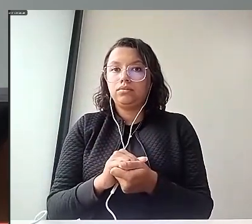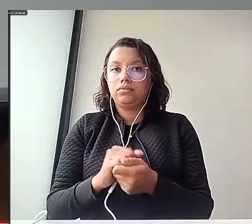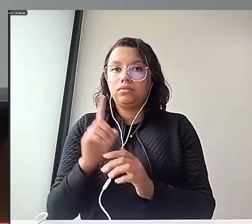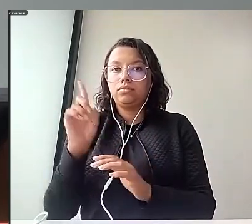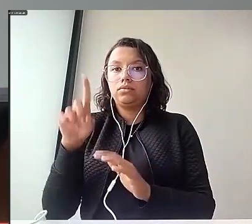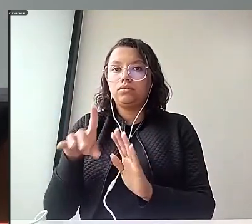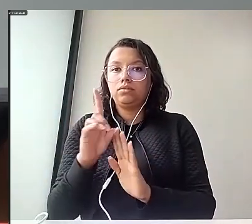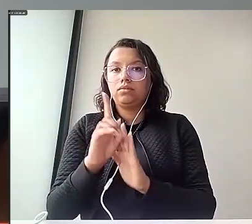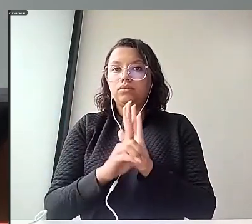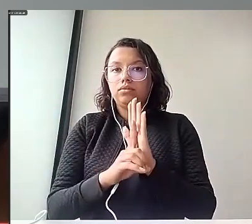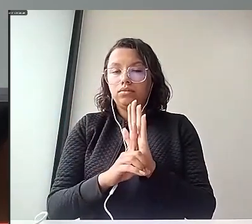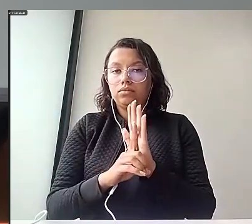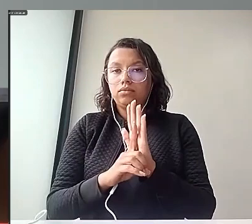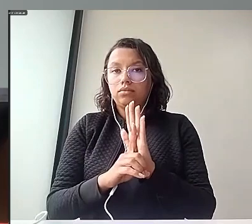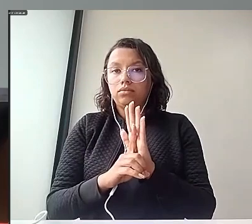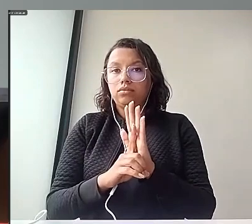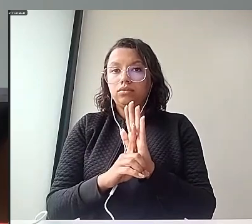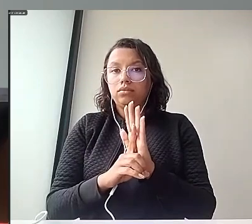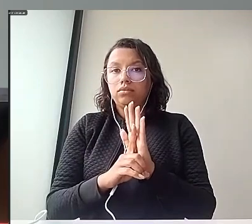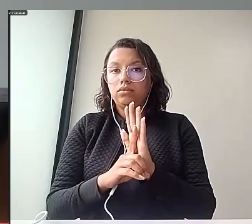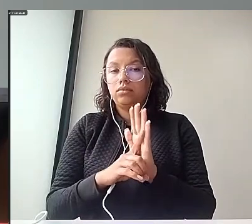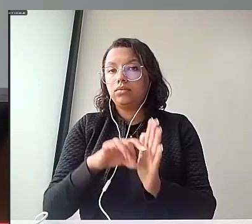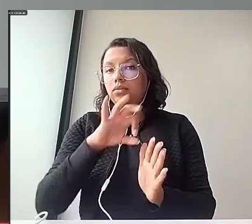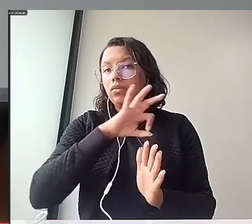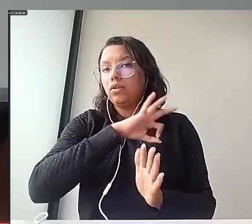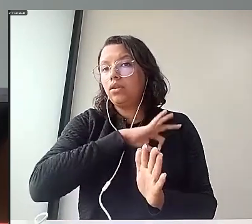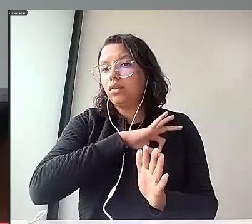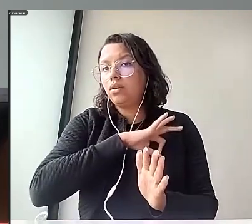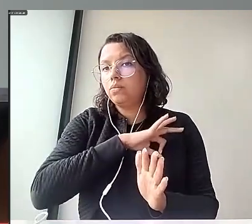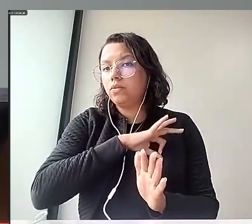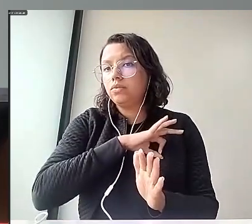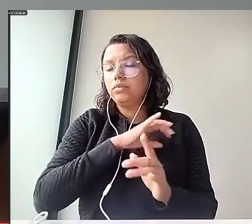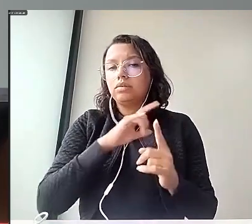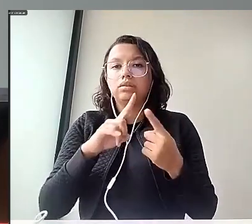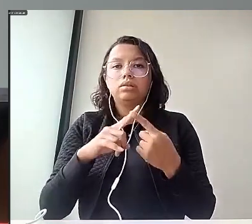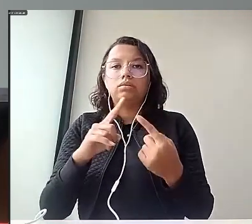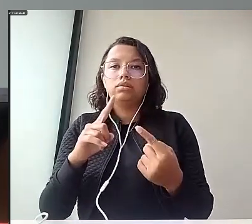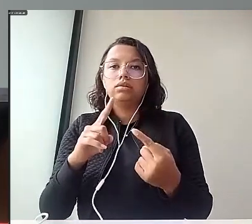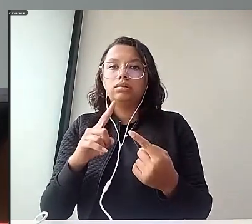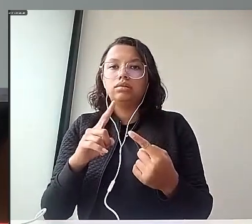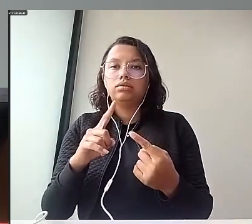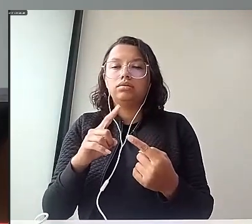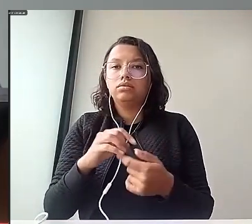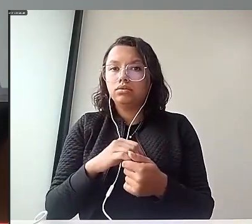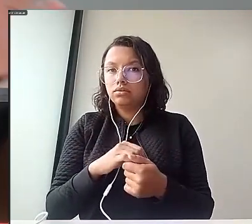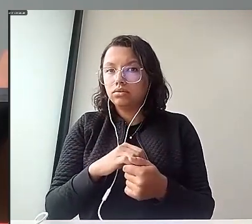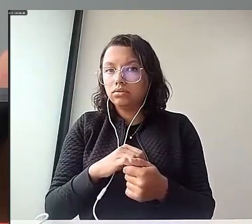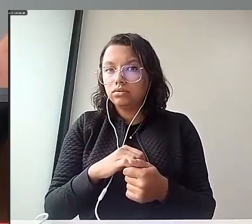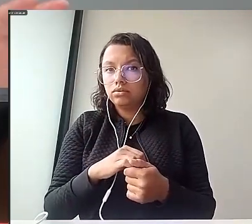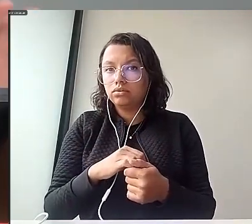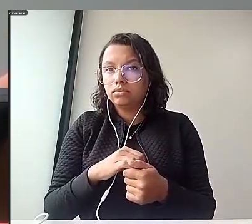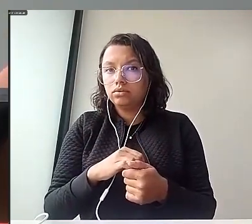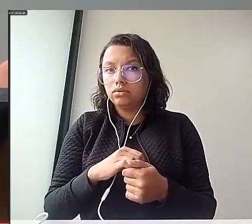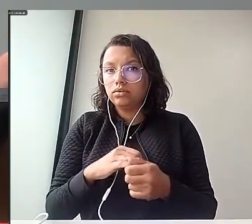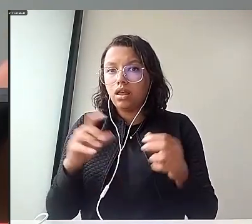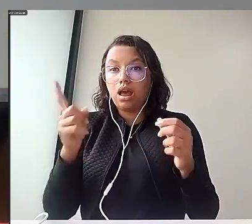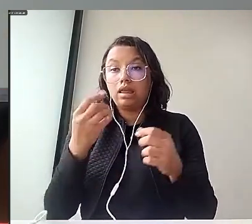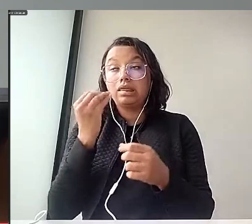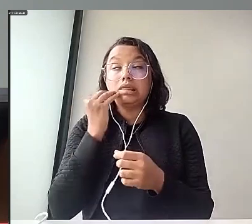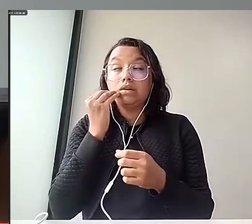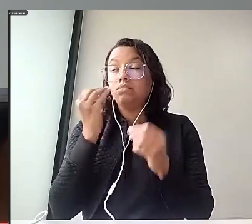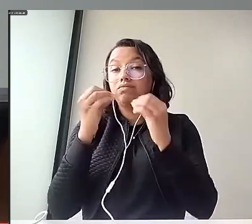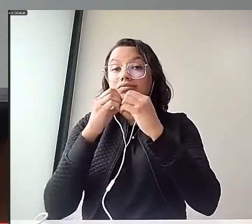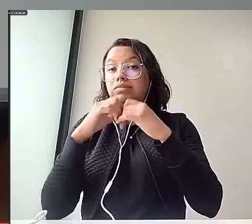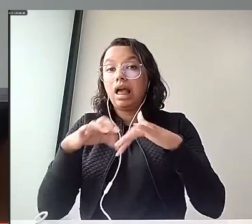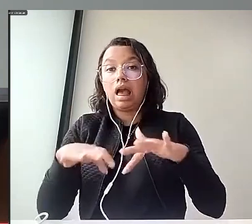útiles para la burguesía, pero no para el pueblo real. Y la tentación no fue destruir a esos